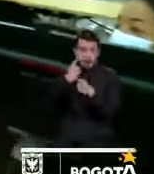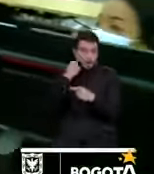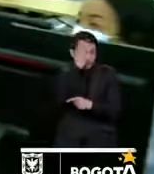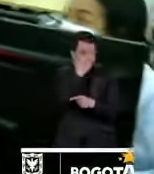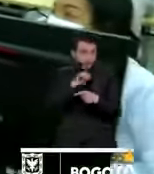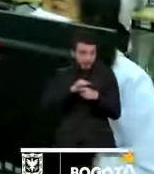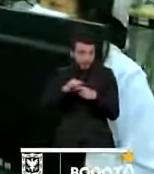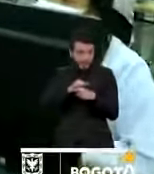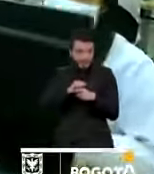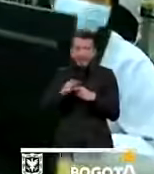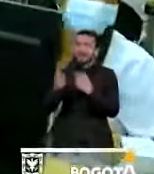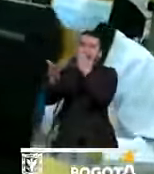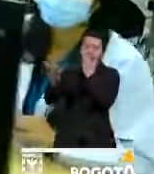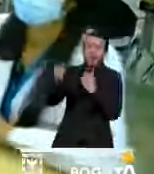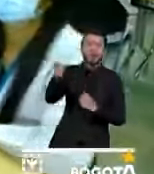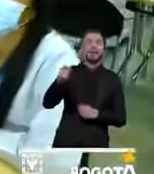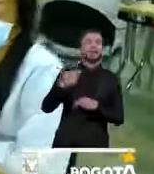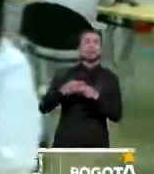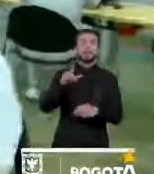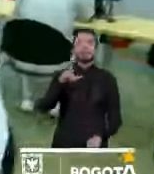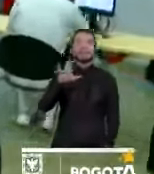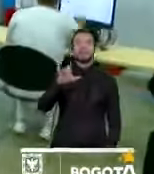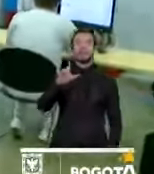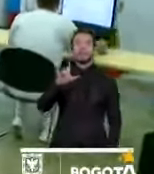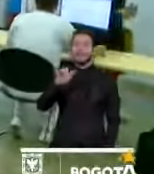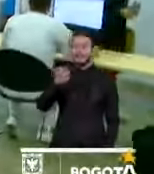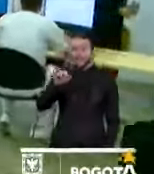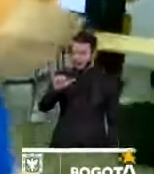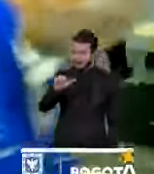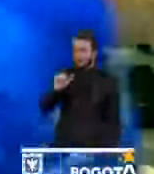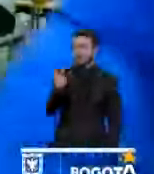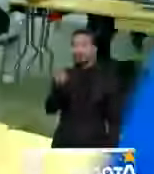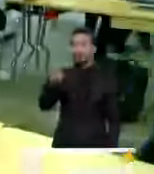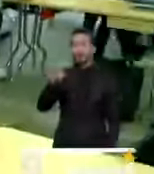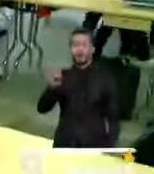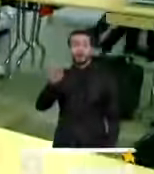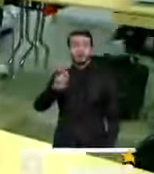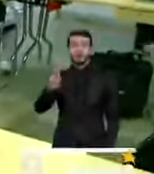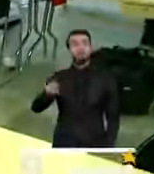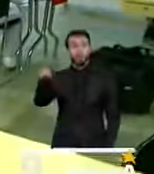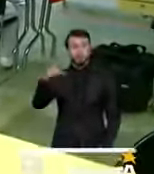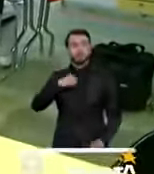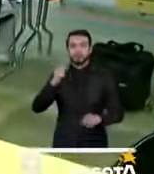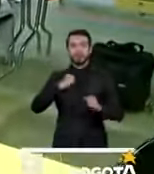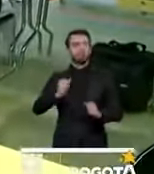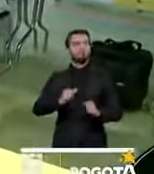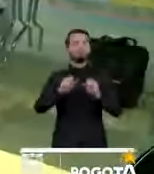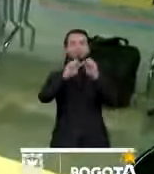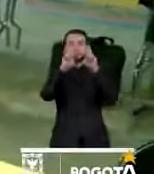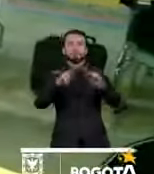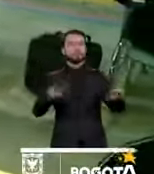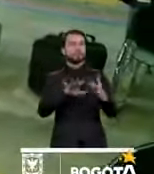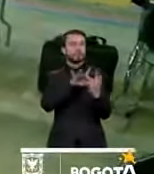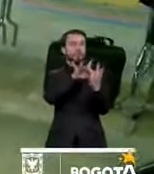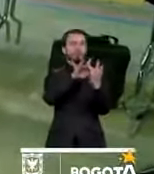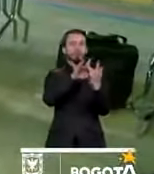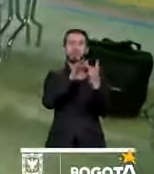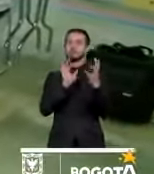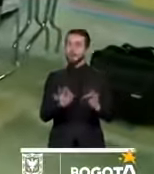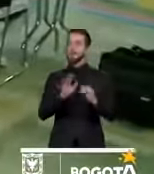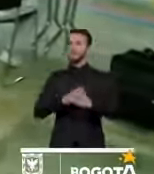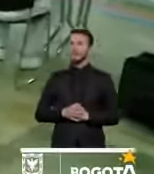Hola. Liliana Gómez. Voy a entrar por aquí, a ver. Sí, para que usted vea que estamos en línea con la historia clínica